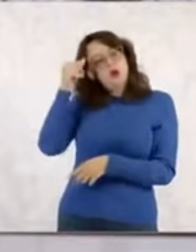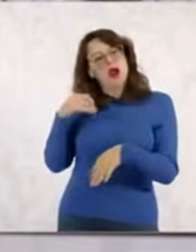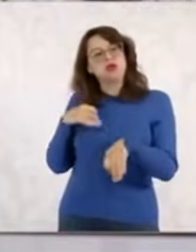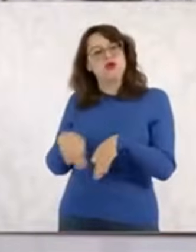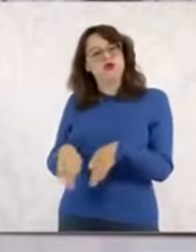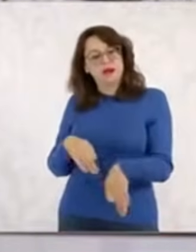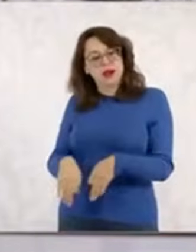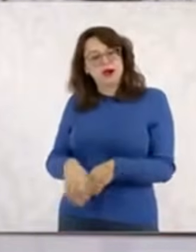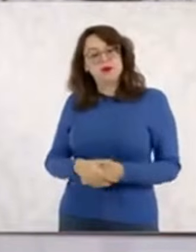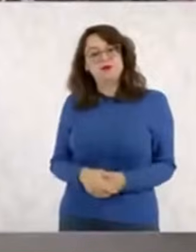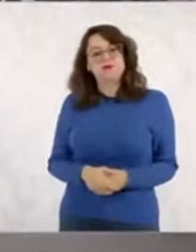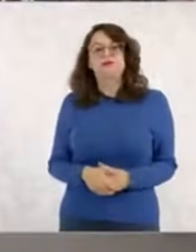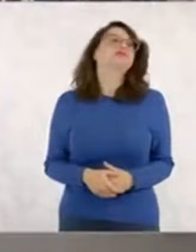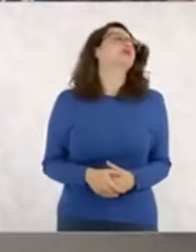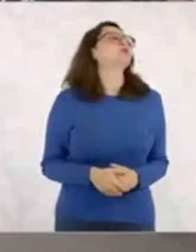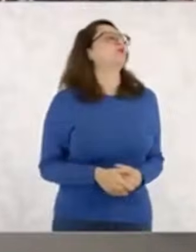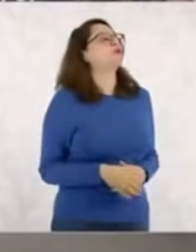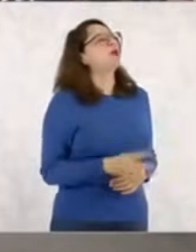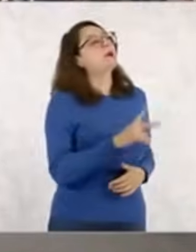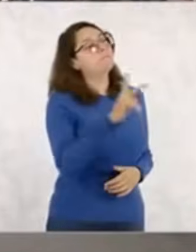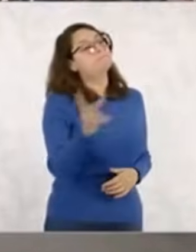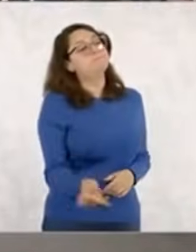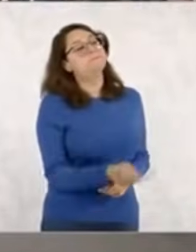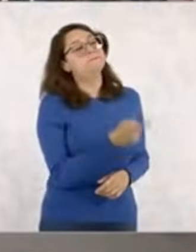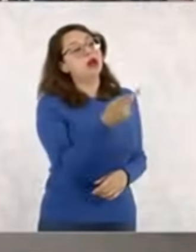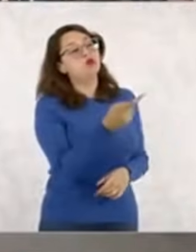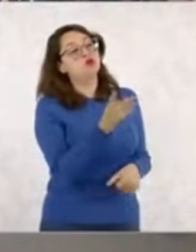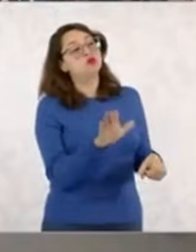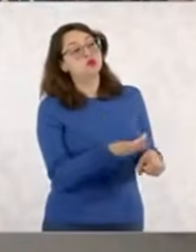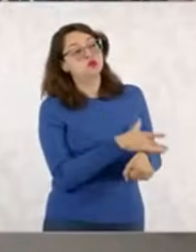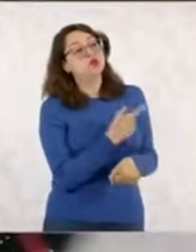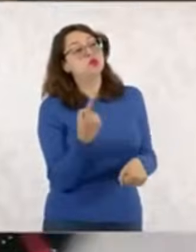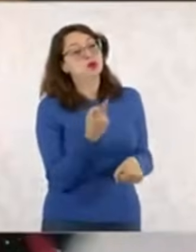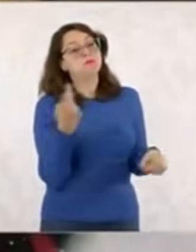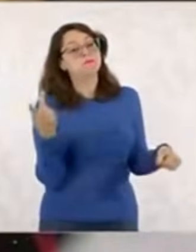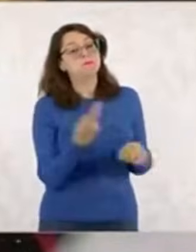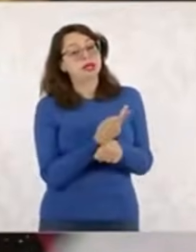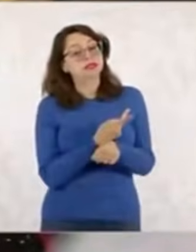importante. Sí, le preguntaba esto justo porque es uno de los argumentos más recurrentes en